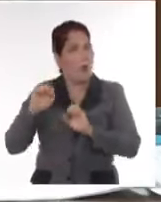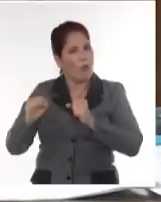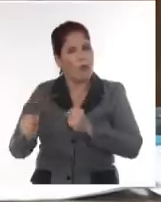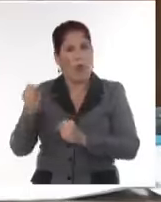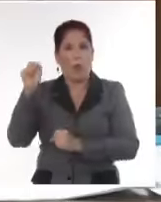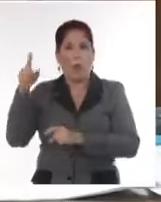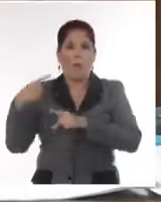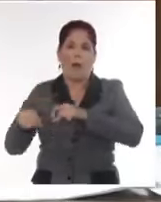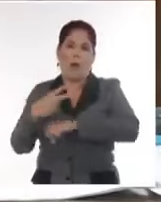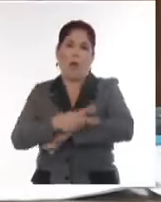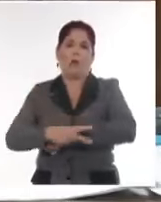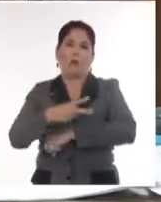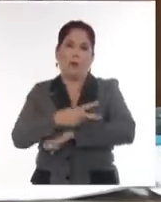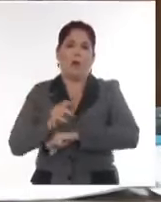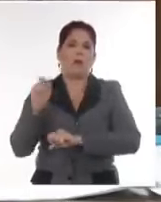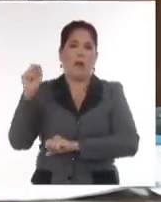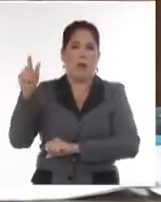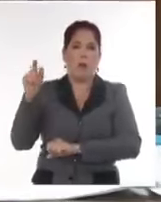internacional.